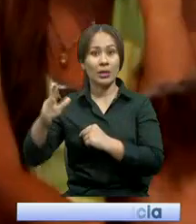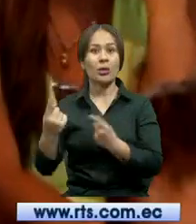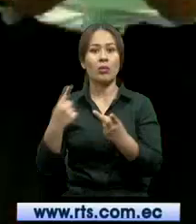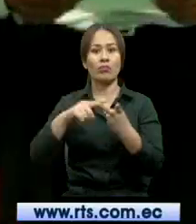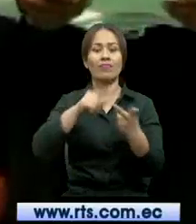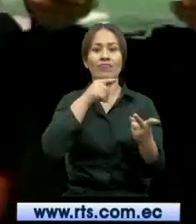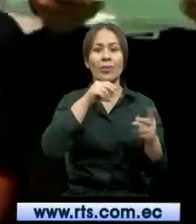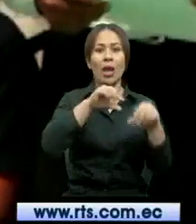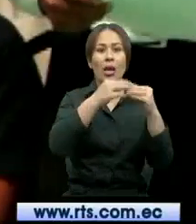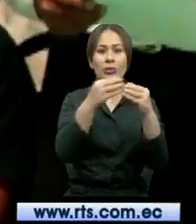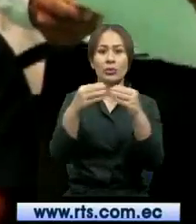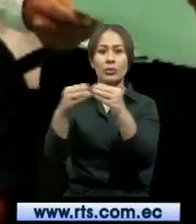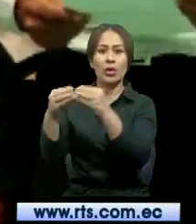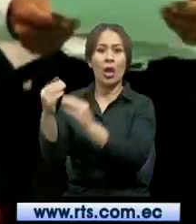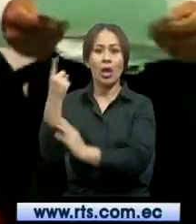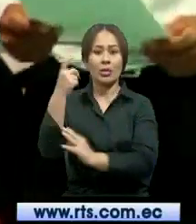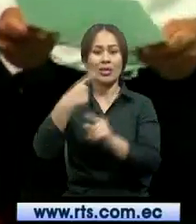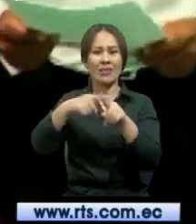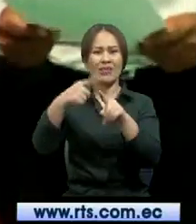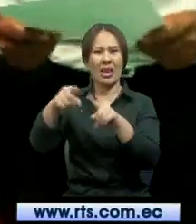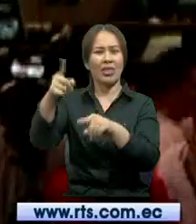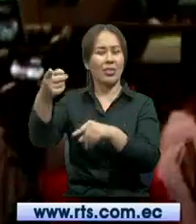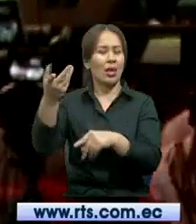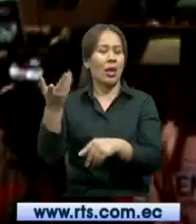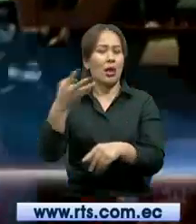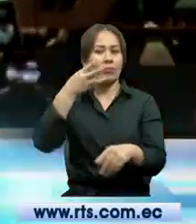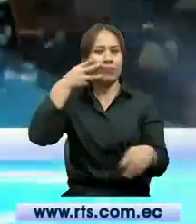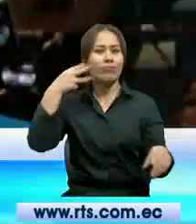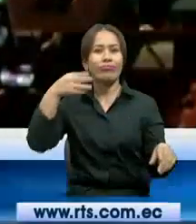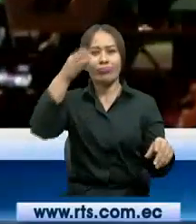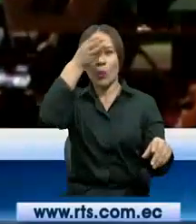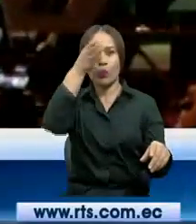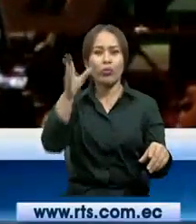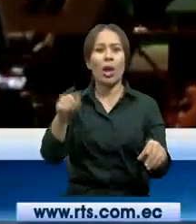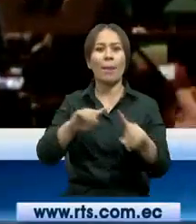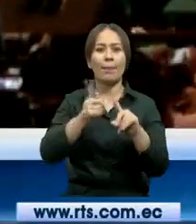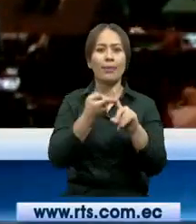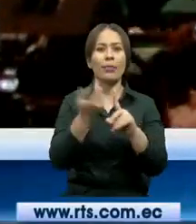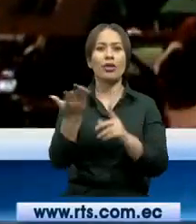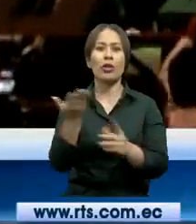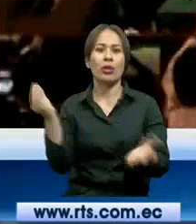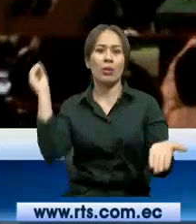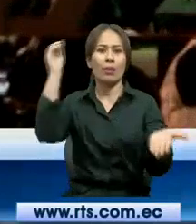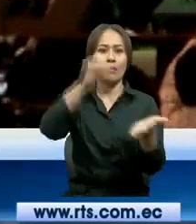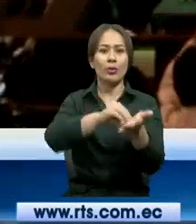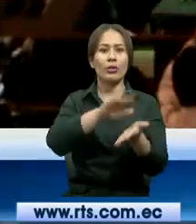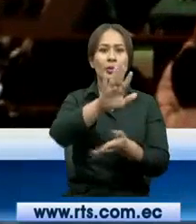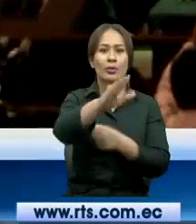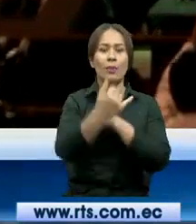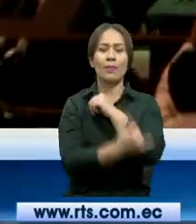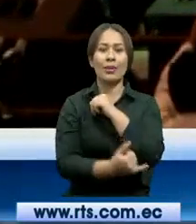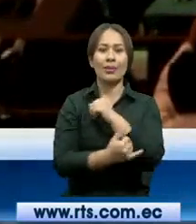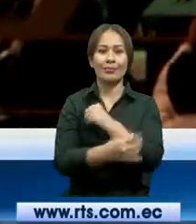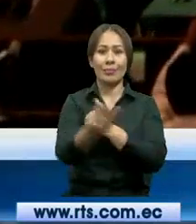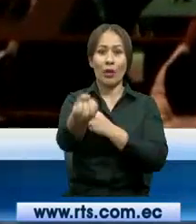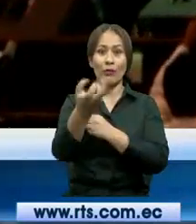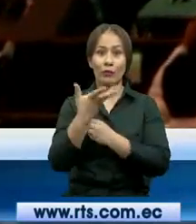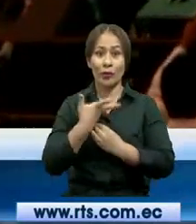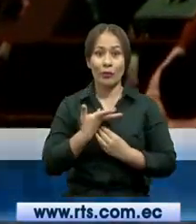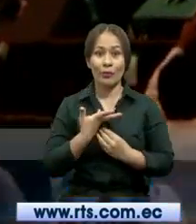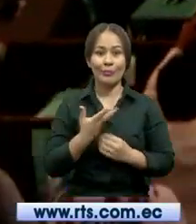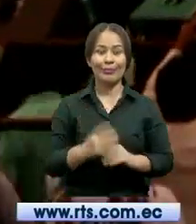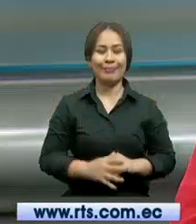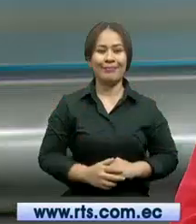los representantes de las 11 nacionalidades de la Amazonía es el primero que se realiza en esta parte del país. En Napo, informó Juan Carlos